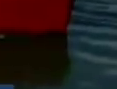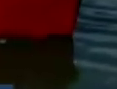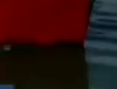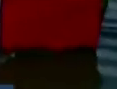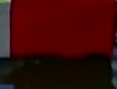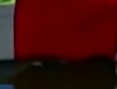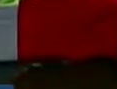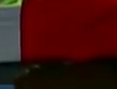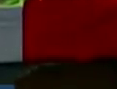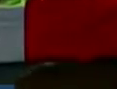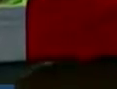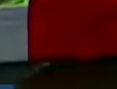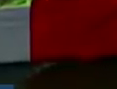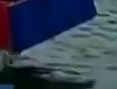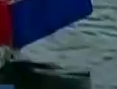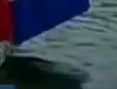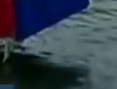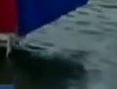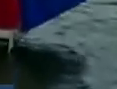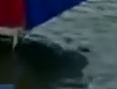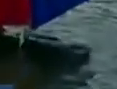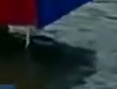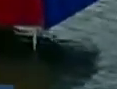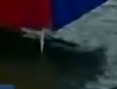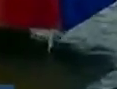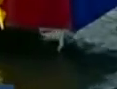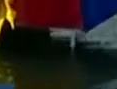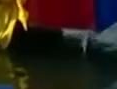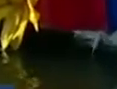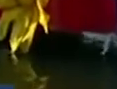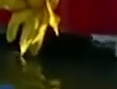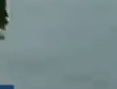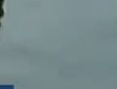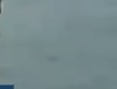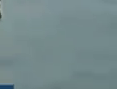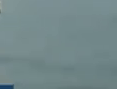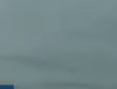Desfile náutico en el Estero Salado en honor a la Perla del Pacífico.